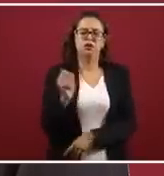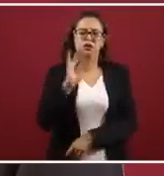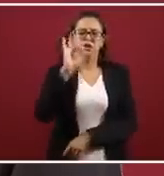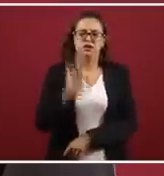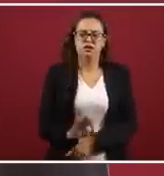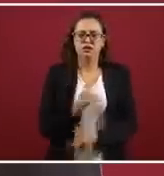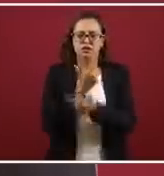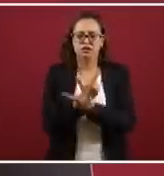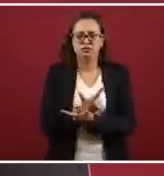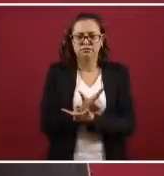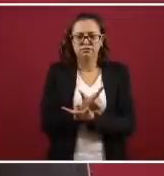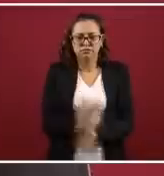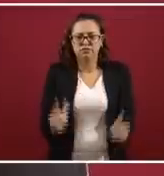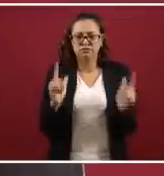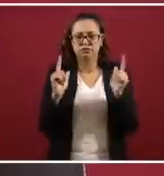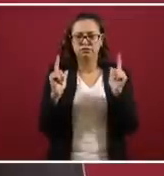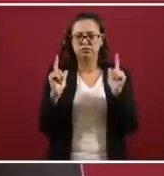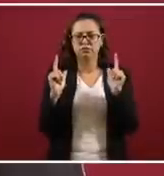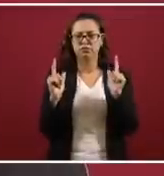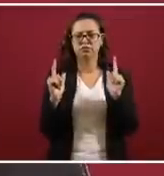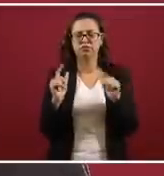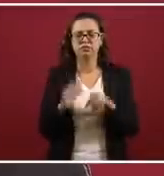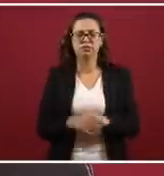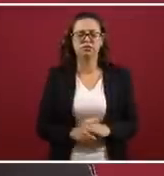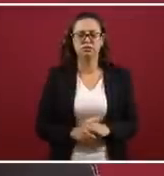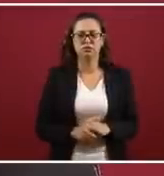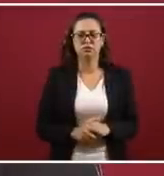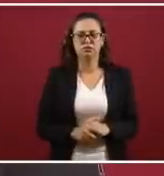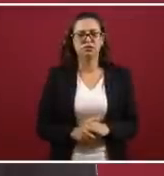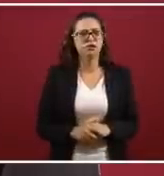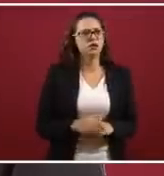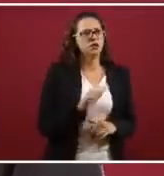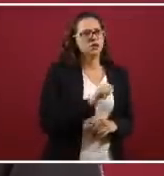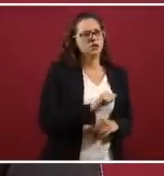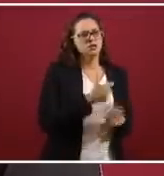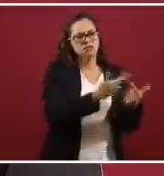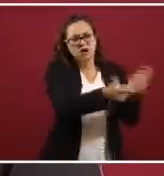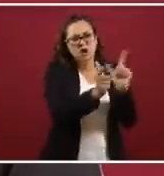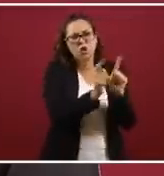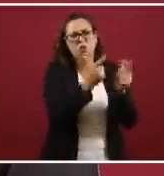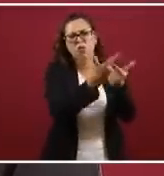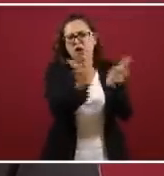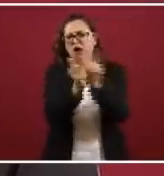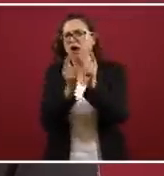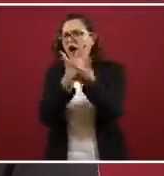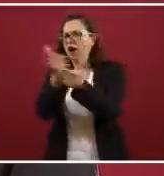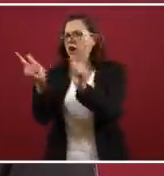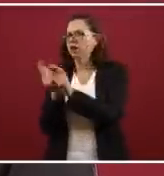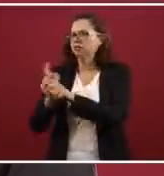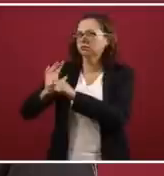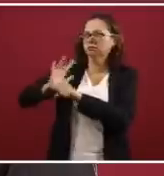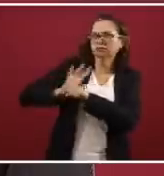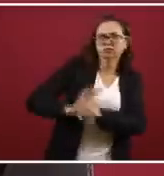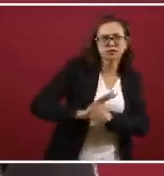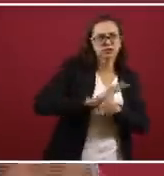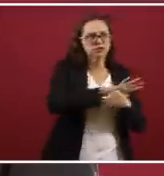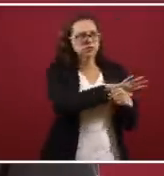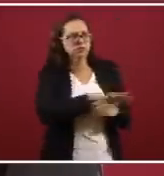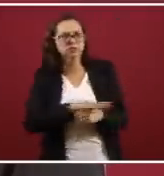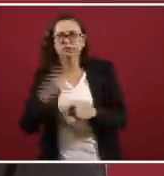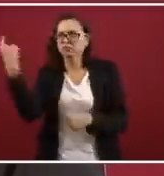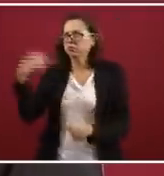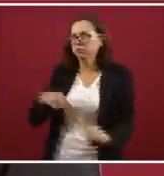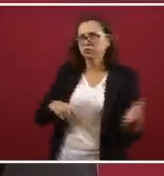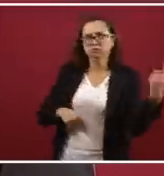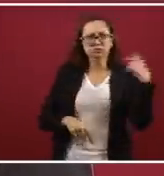no estamos al servicio de ningún grupo de interés creado, esa es la